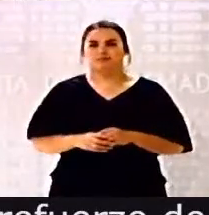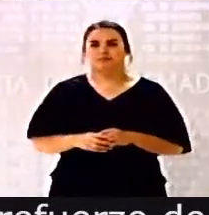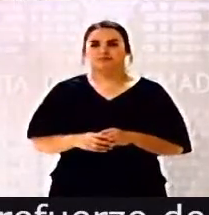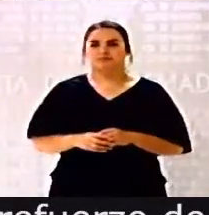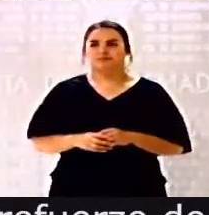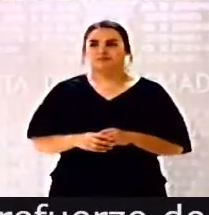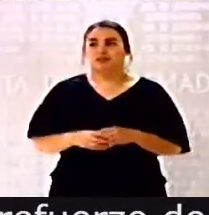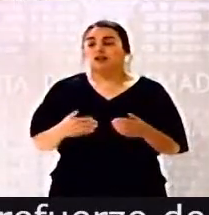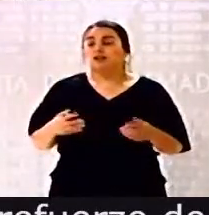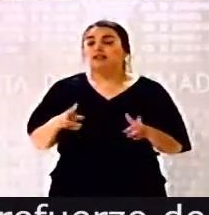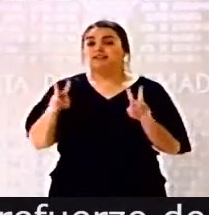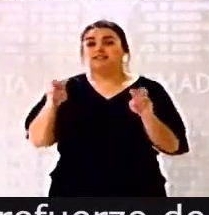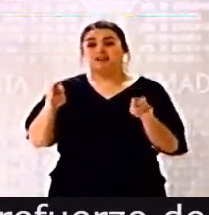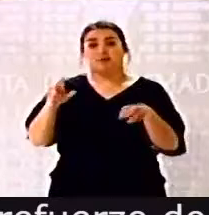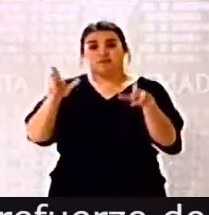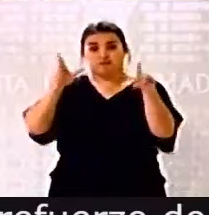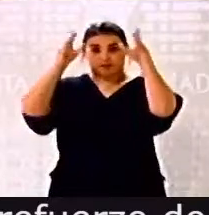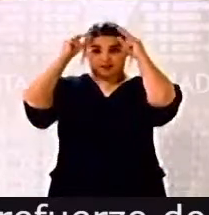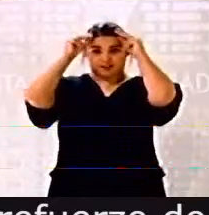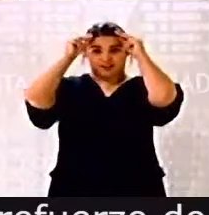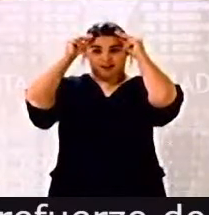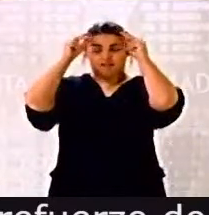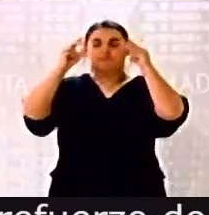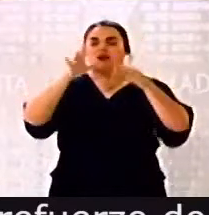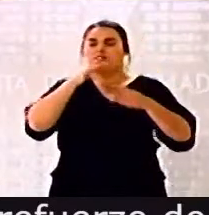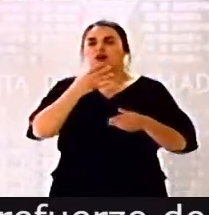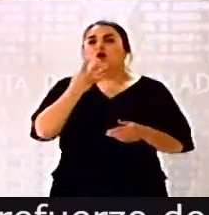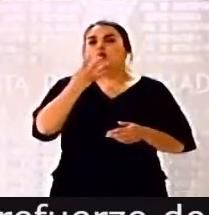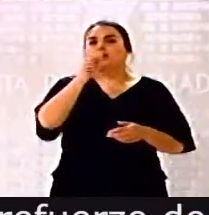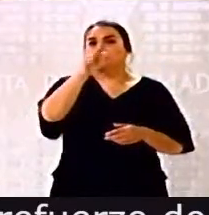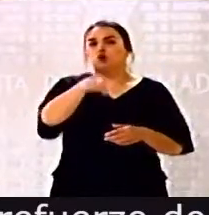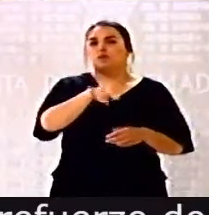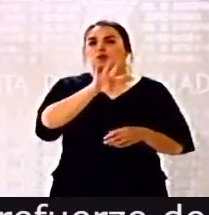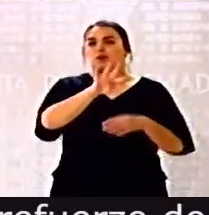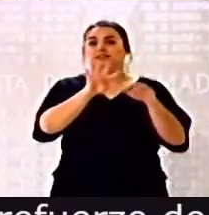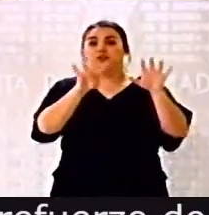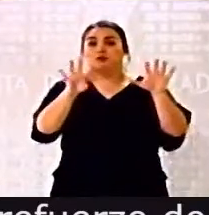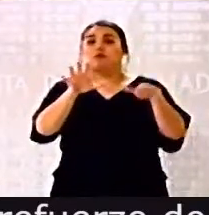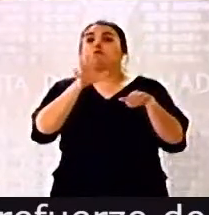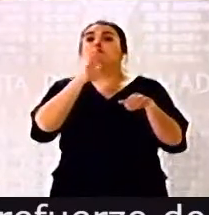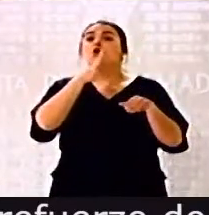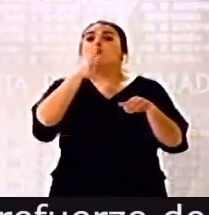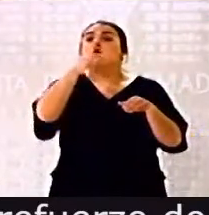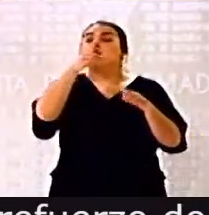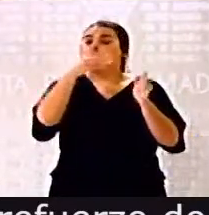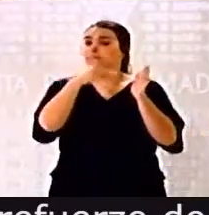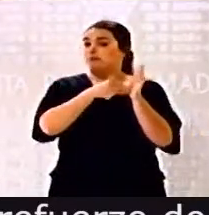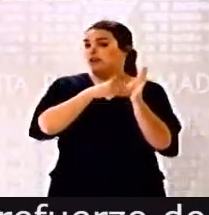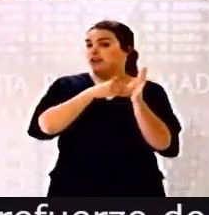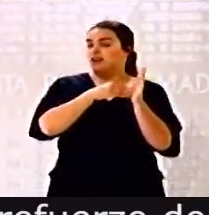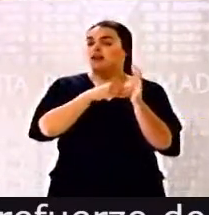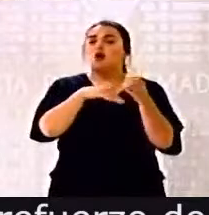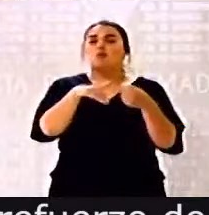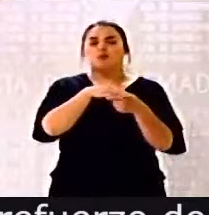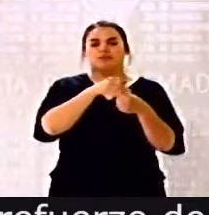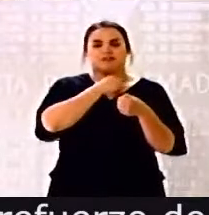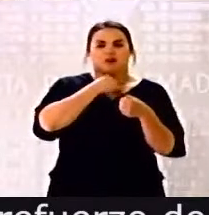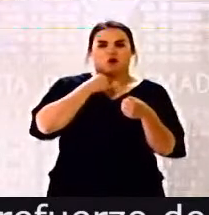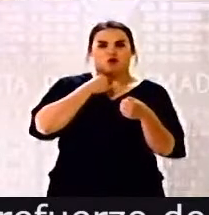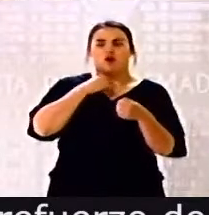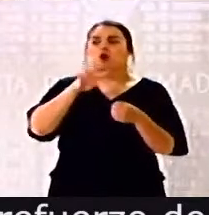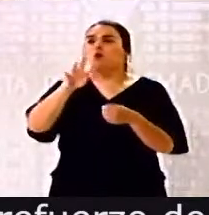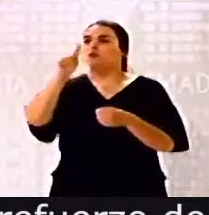En lo que respecta a enfermería, tenemos 4,49 por 1.000 en la provincia de Badajoz